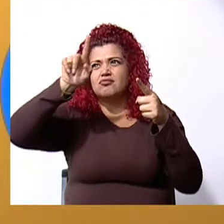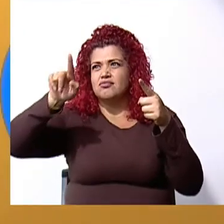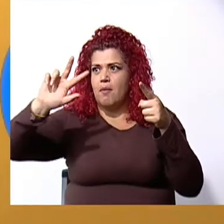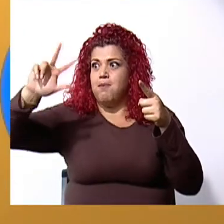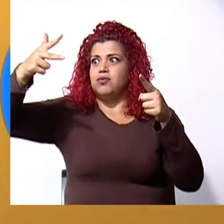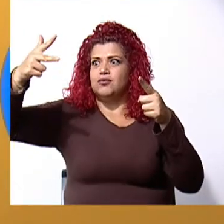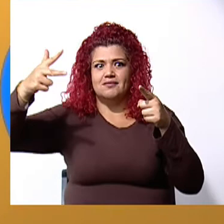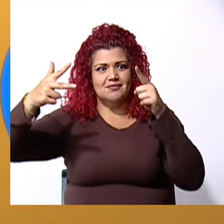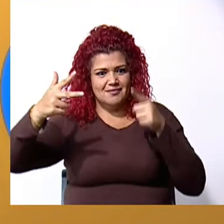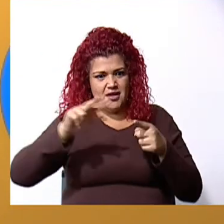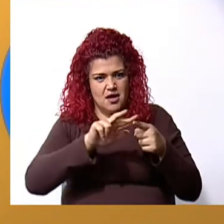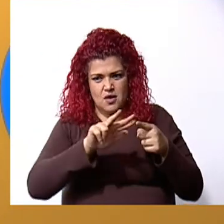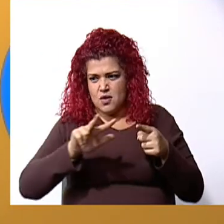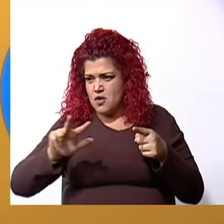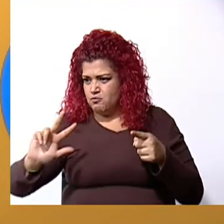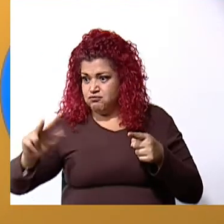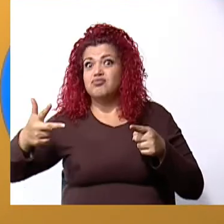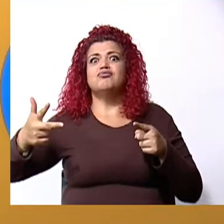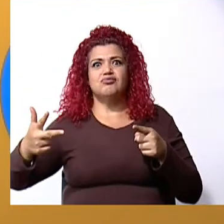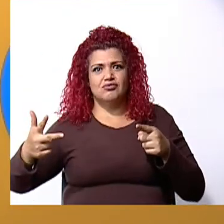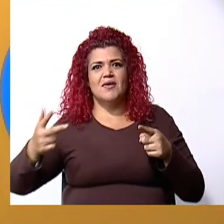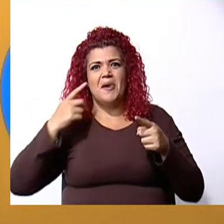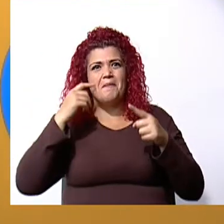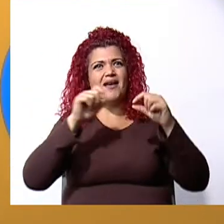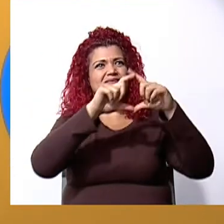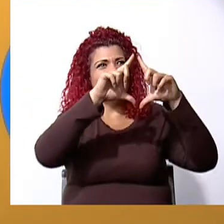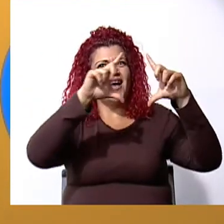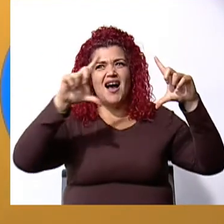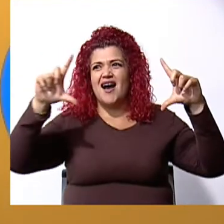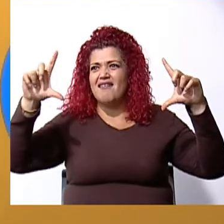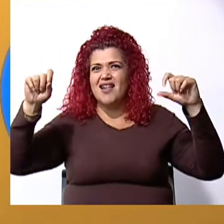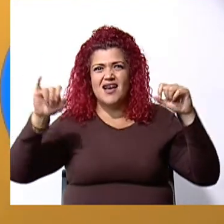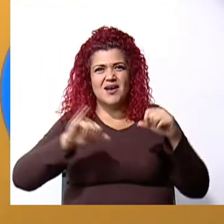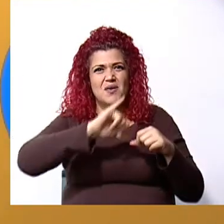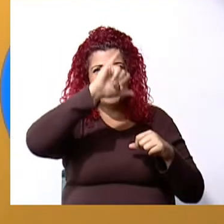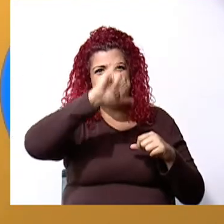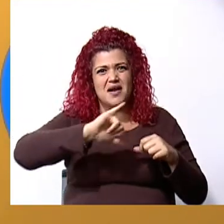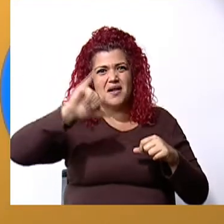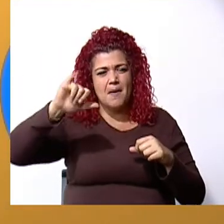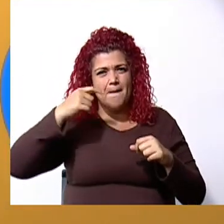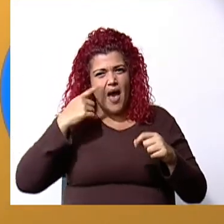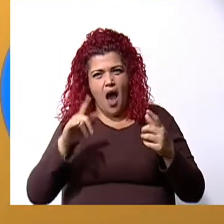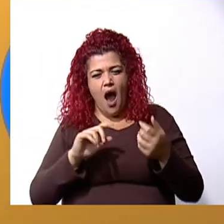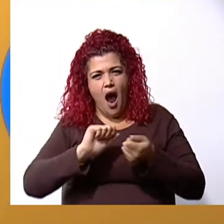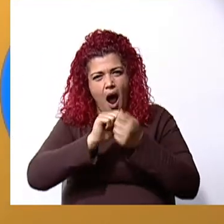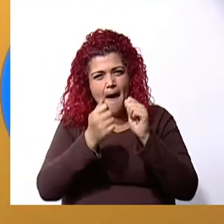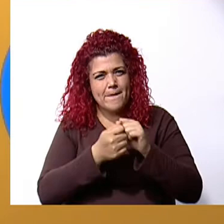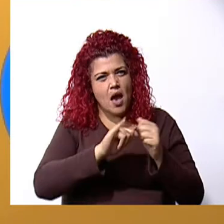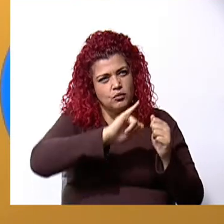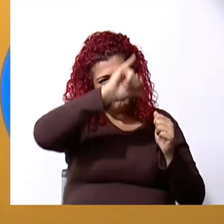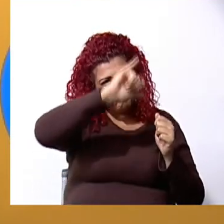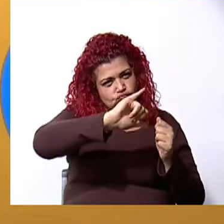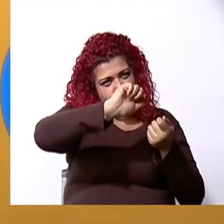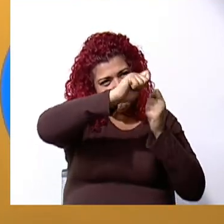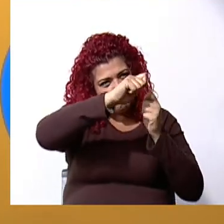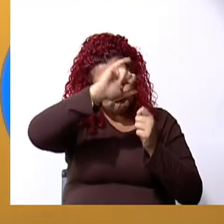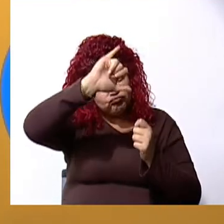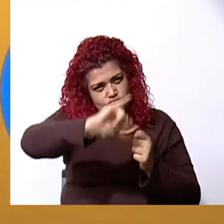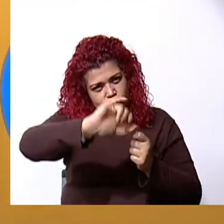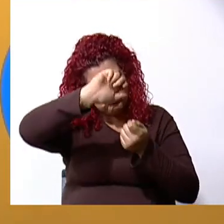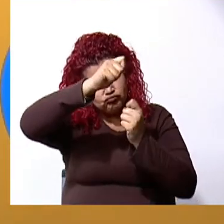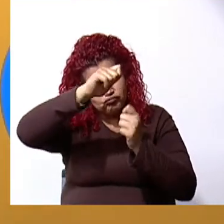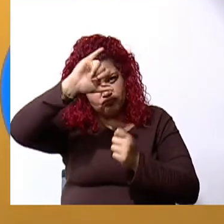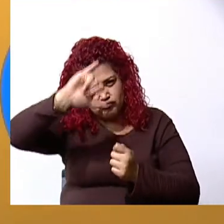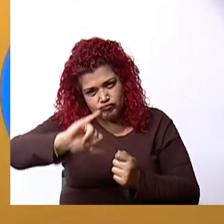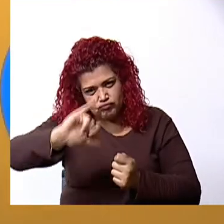Por lo tanto, como acabamos de ver en esa tabla, las cantidades varían simultáneamente. Muy